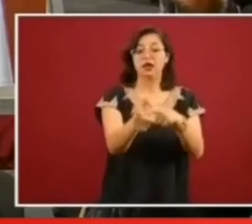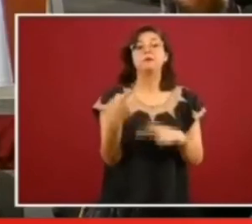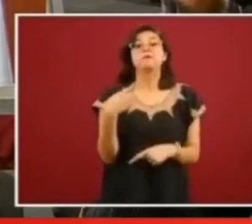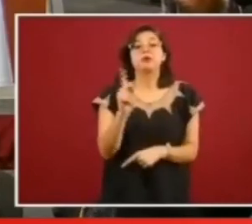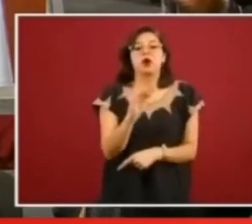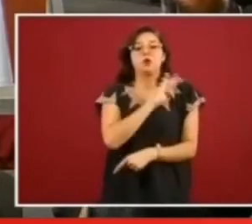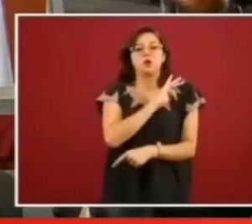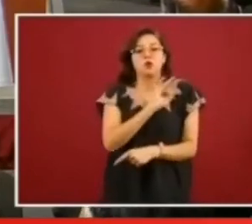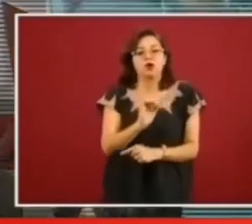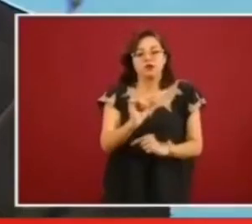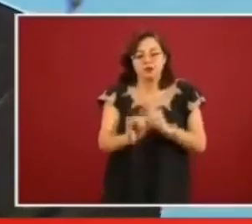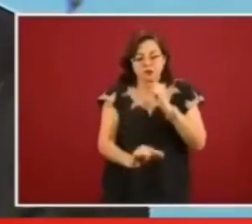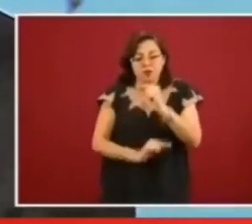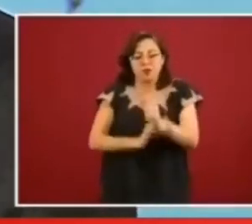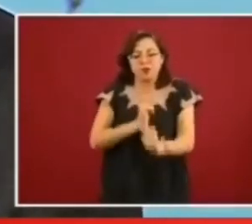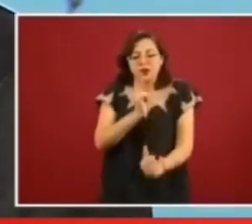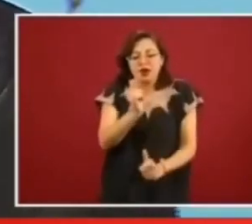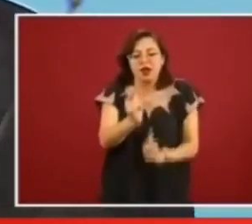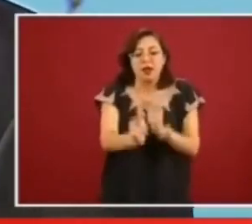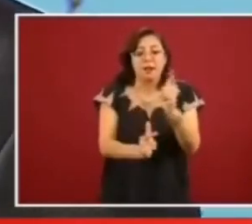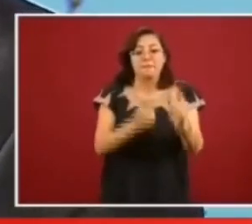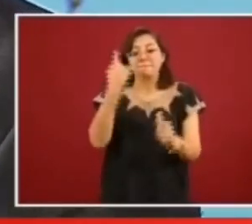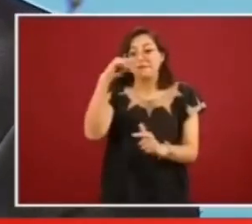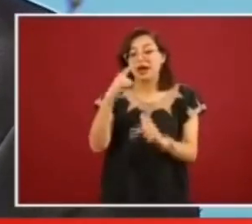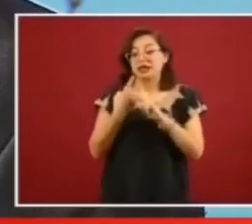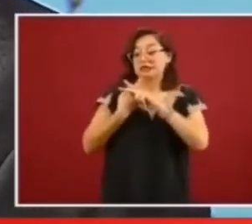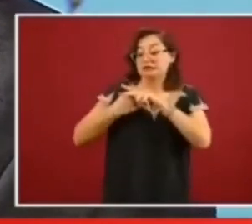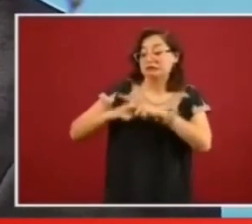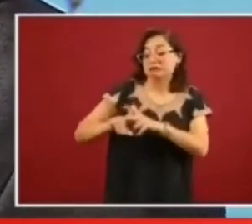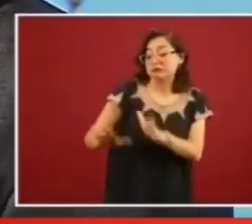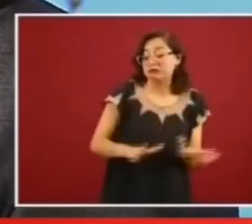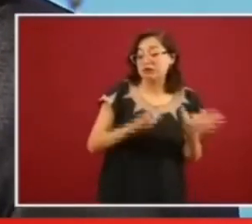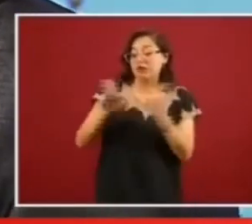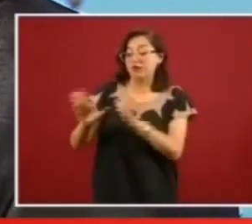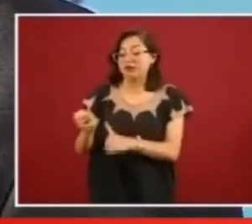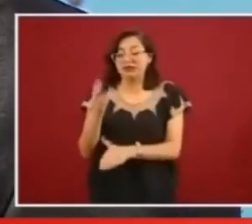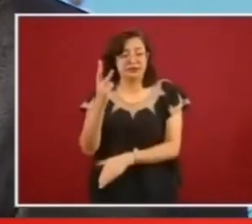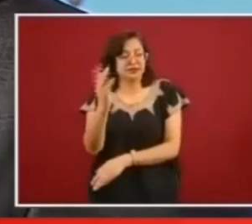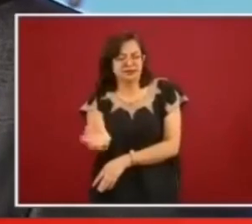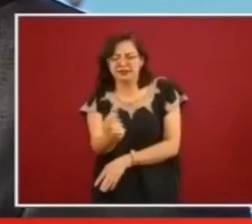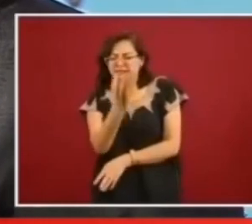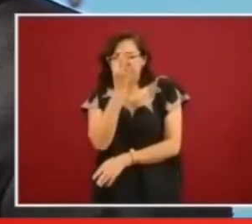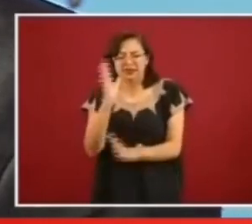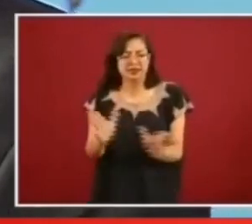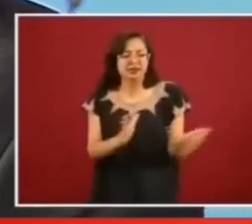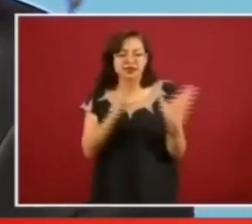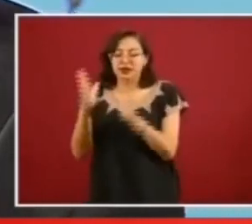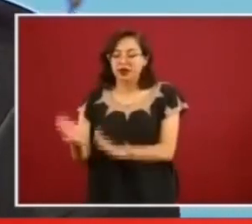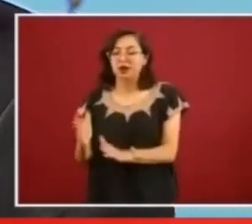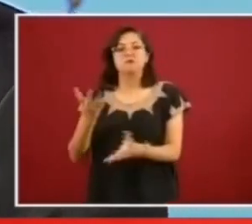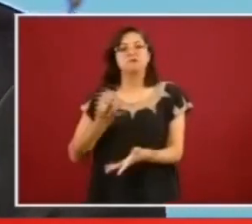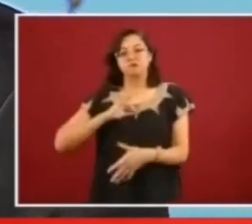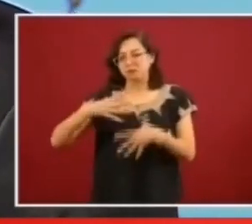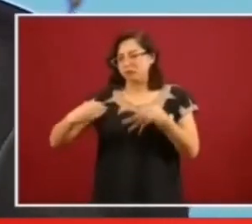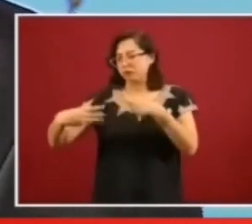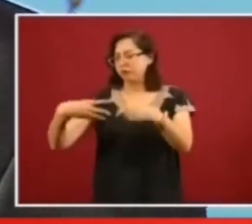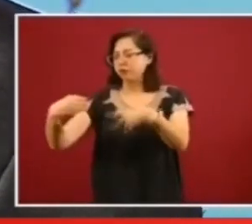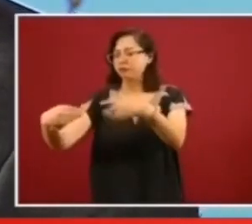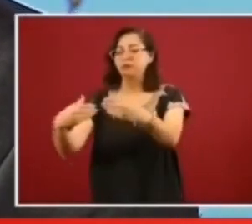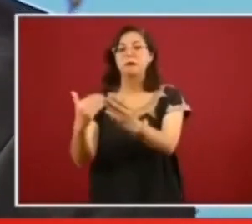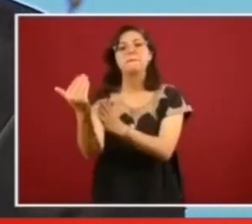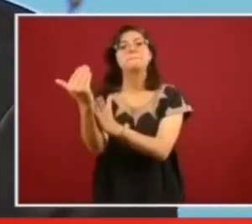fundamental es que cuando entremos en la fase 3, que está muy próxima, entonces tengamos una menor cantidad de casos diarios,